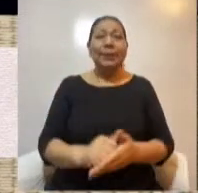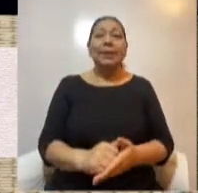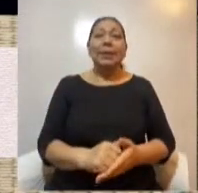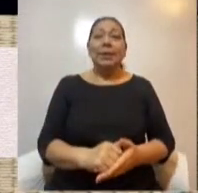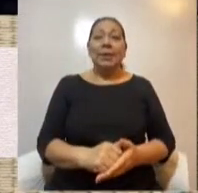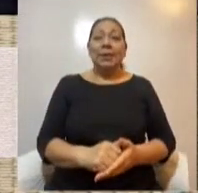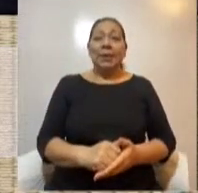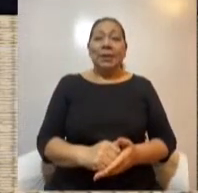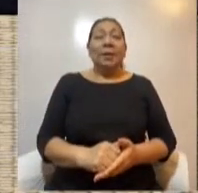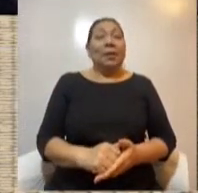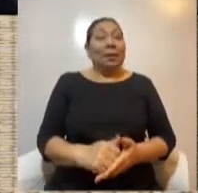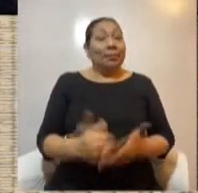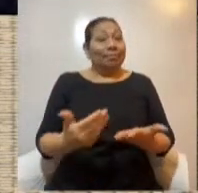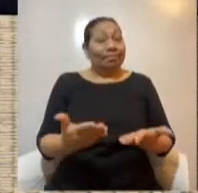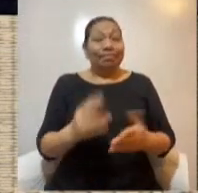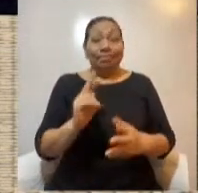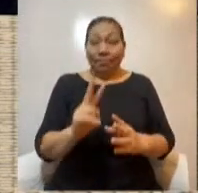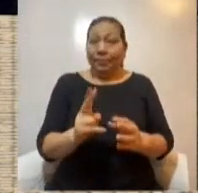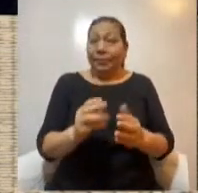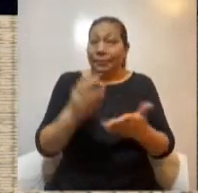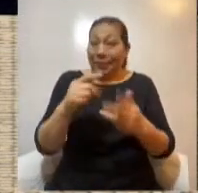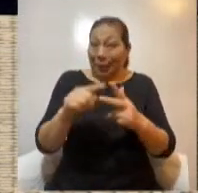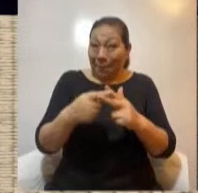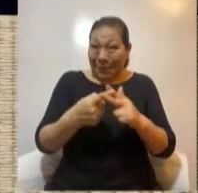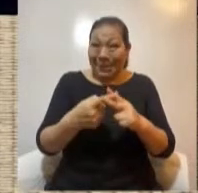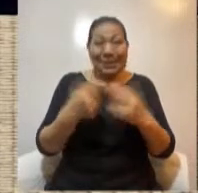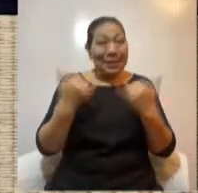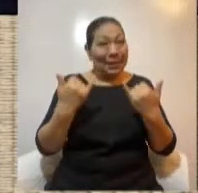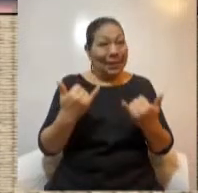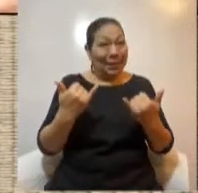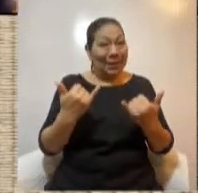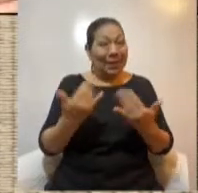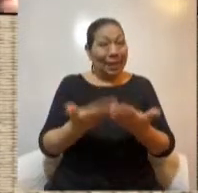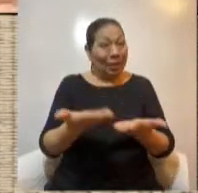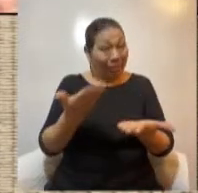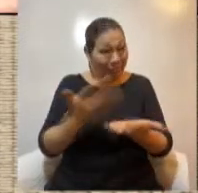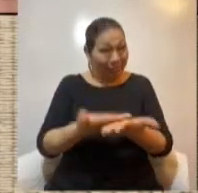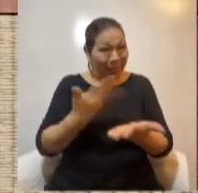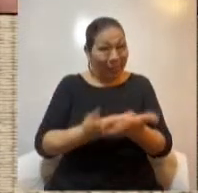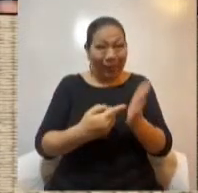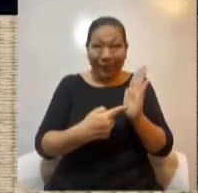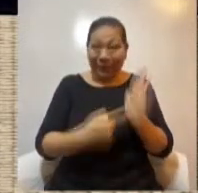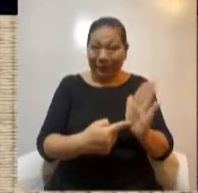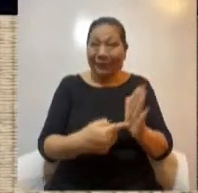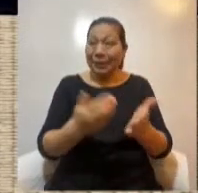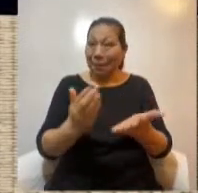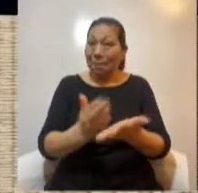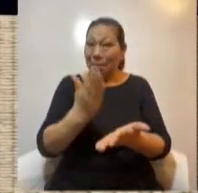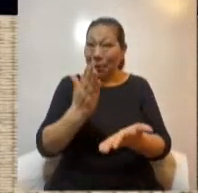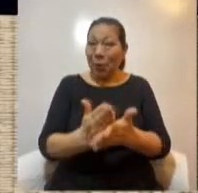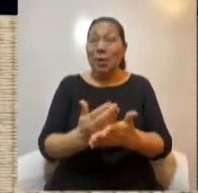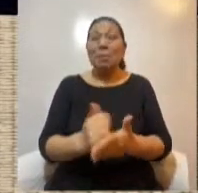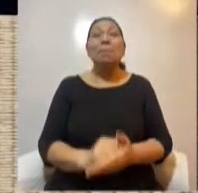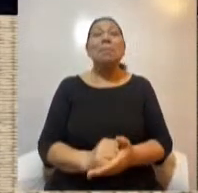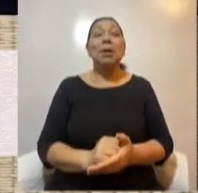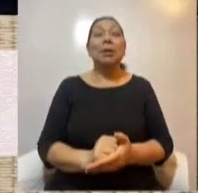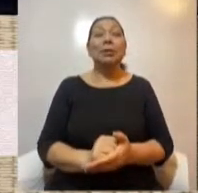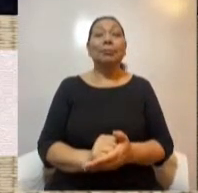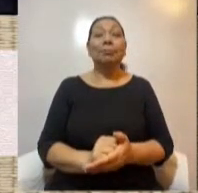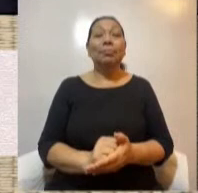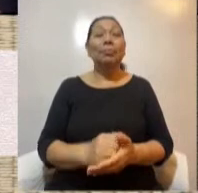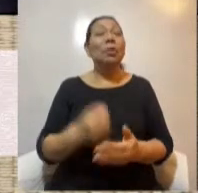analizando? Entonces, sí, mira, partiendo de los hechos que subyacen a este caso,